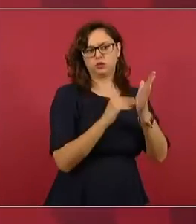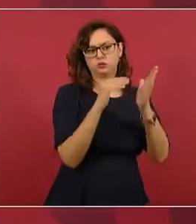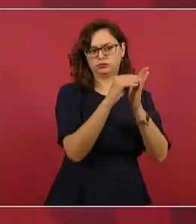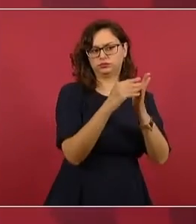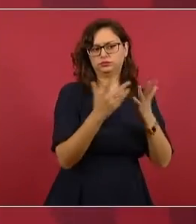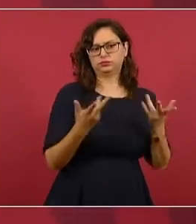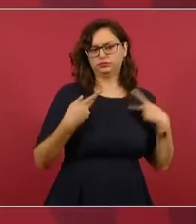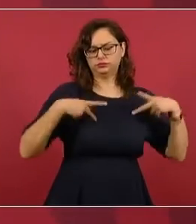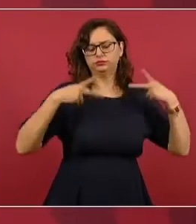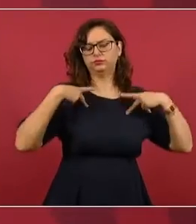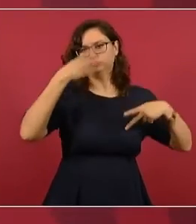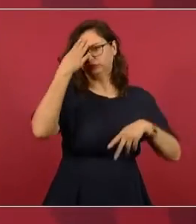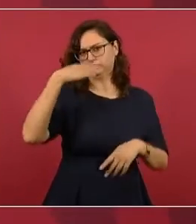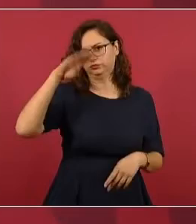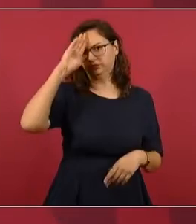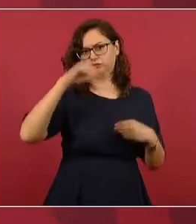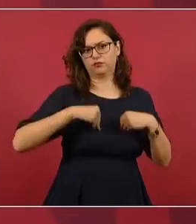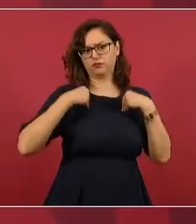políticas